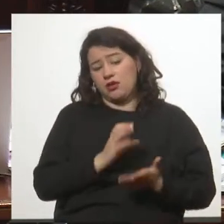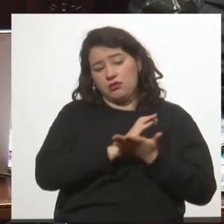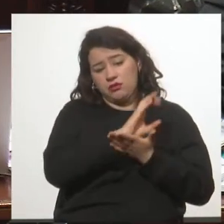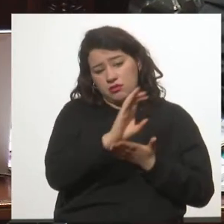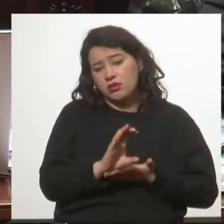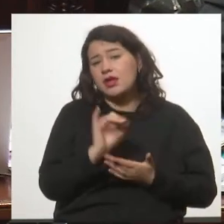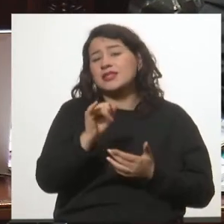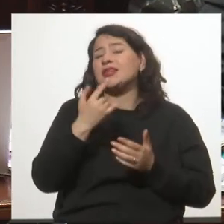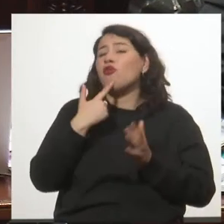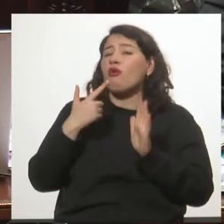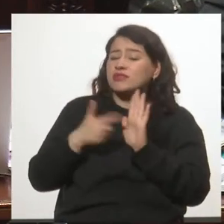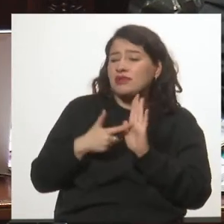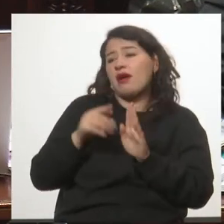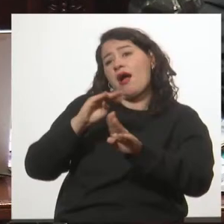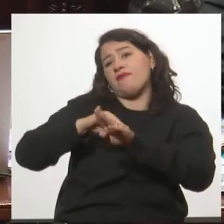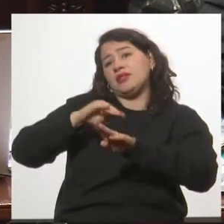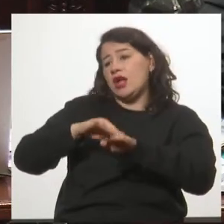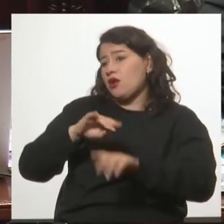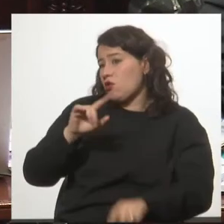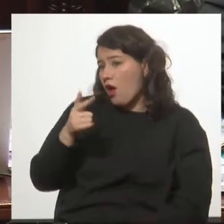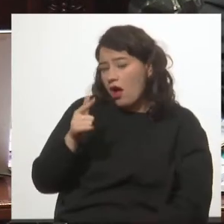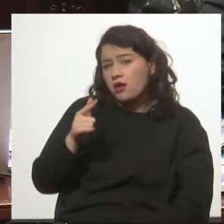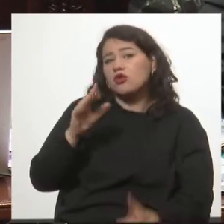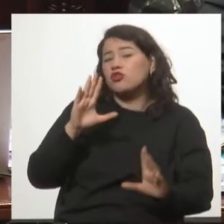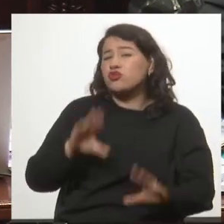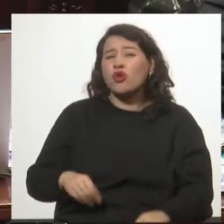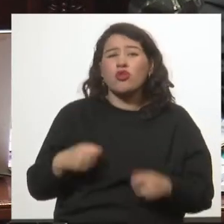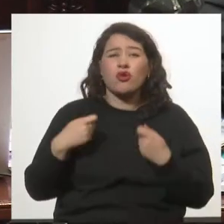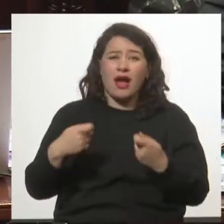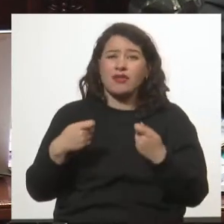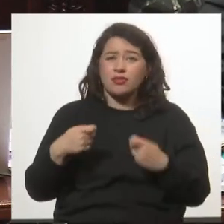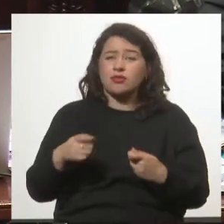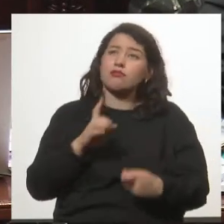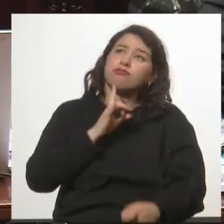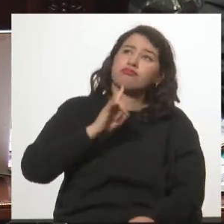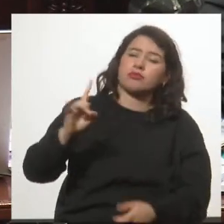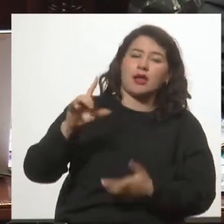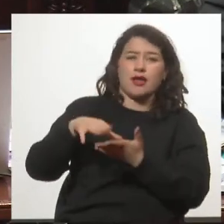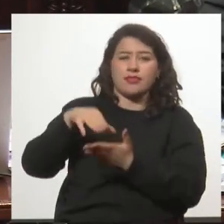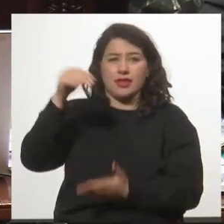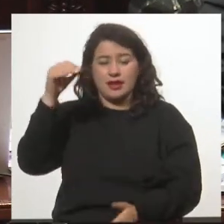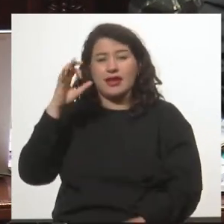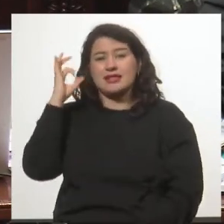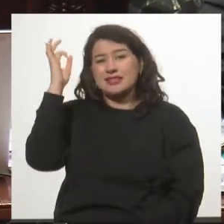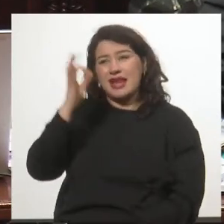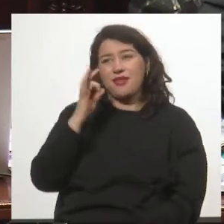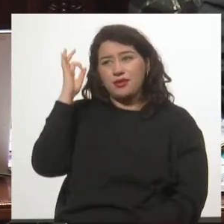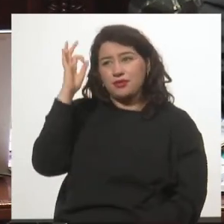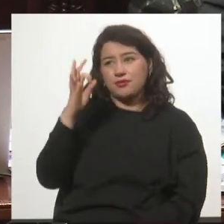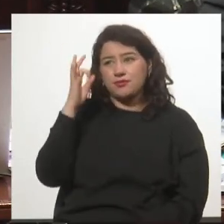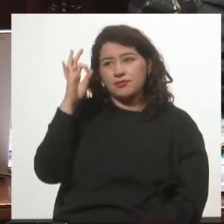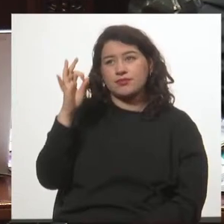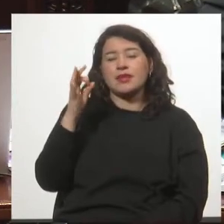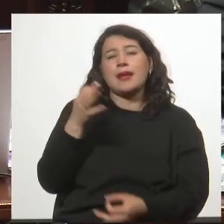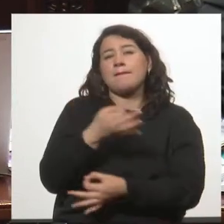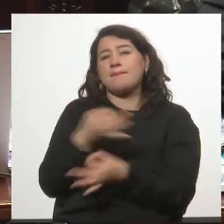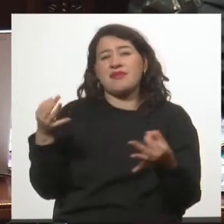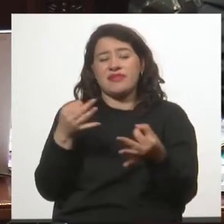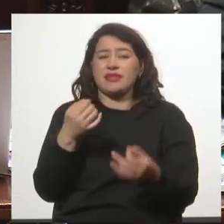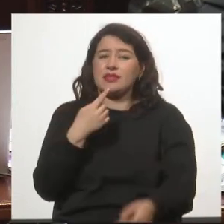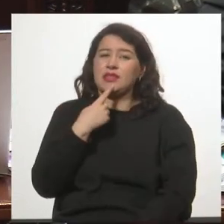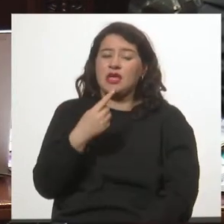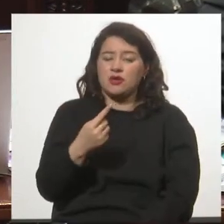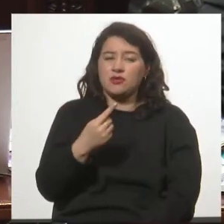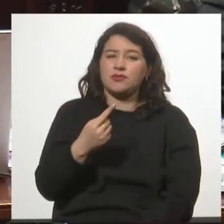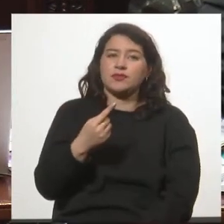pesar de las observaciones del tribunal de cuentas todos los gastos fueron reintegrados por ante el señor senador con precisión expreso